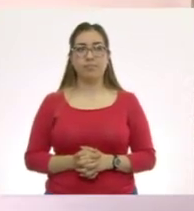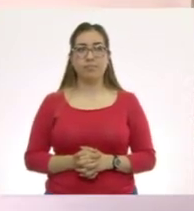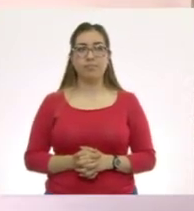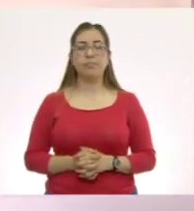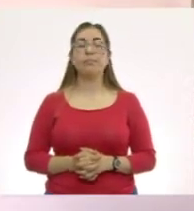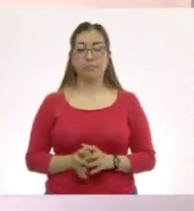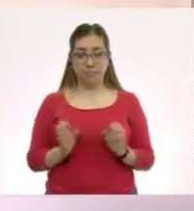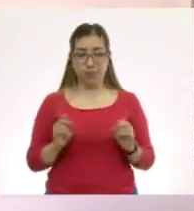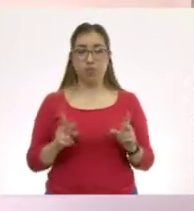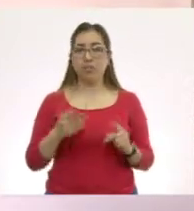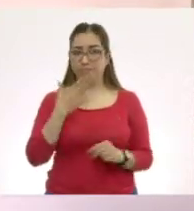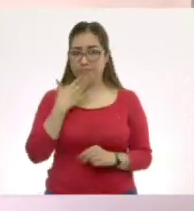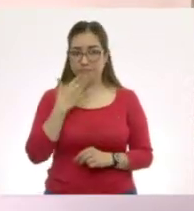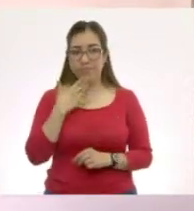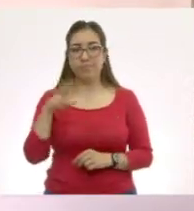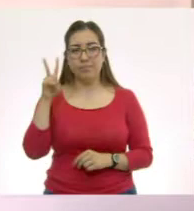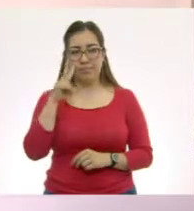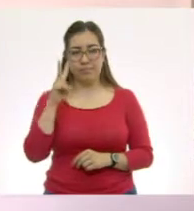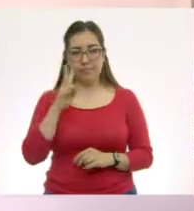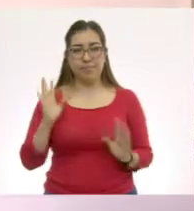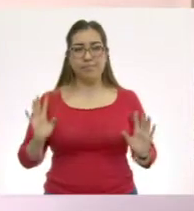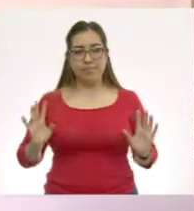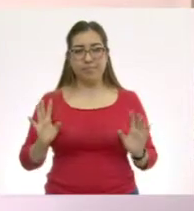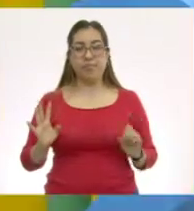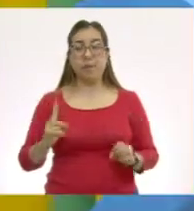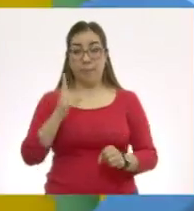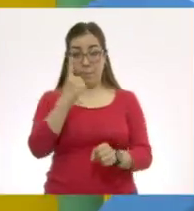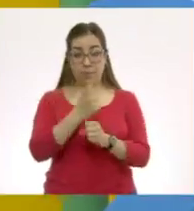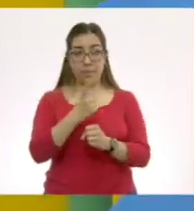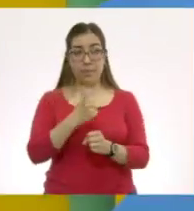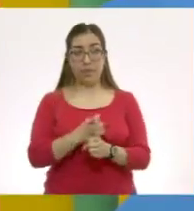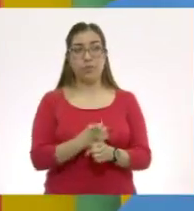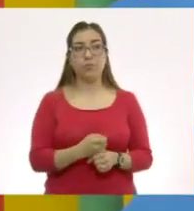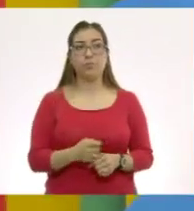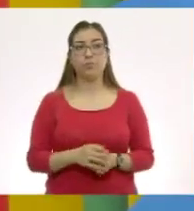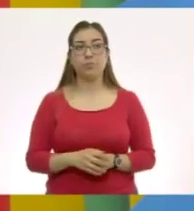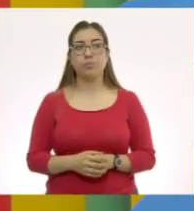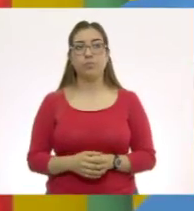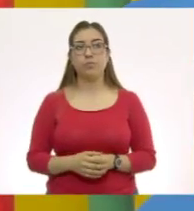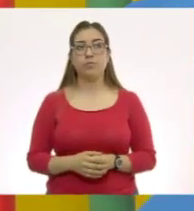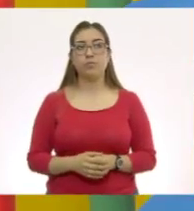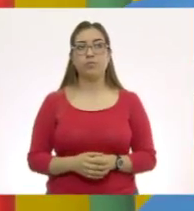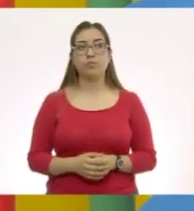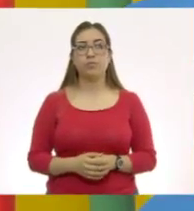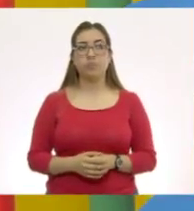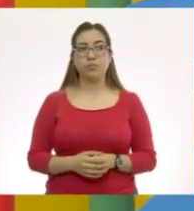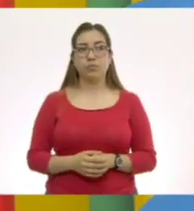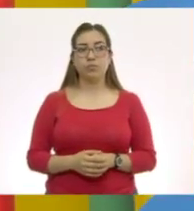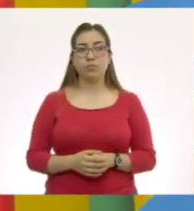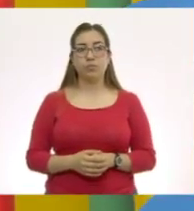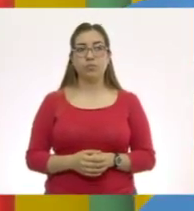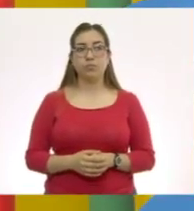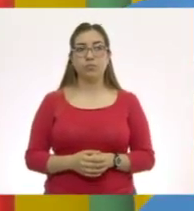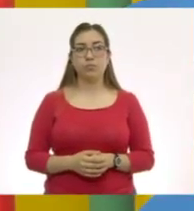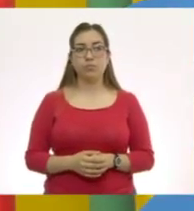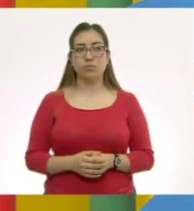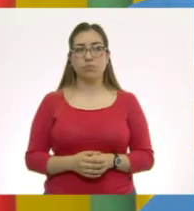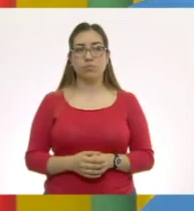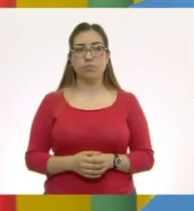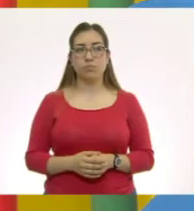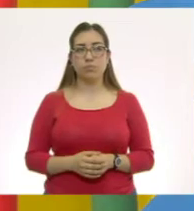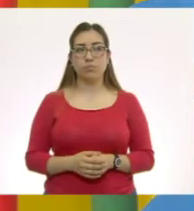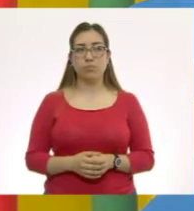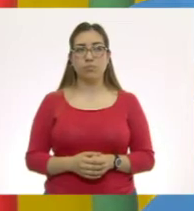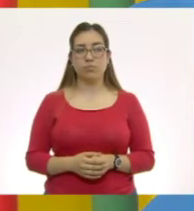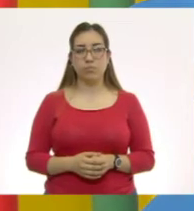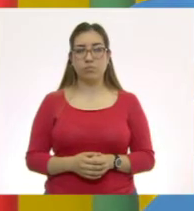sucesiones. Muy bien. Entonces, el primer dado es el número de veces que tengo que sumar el número